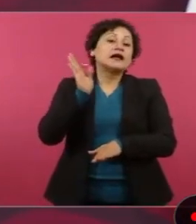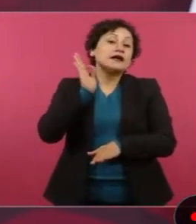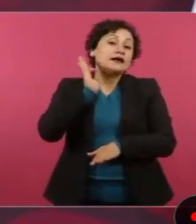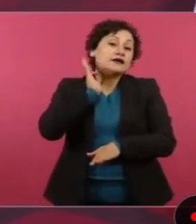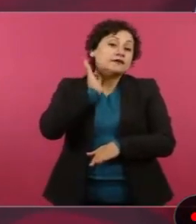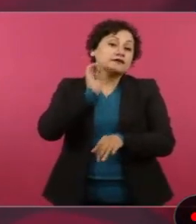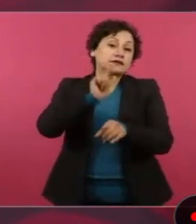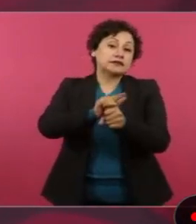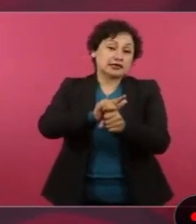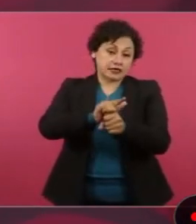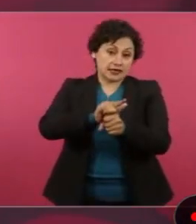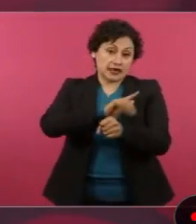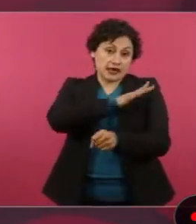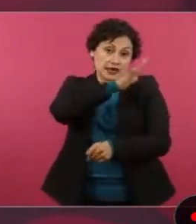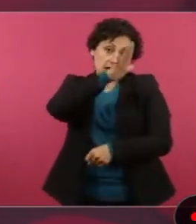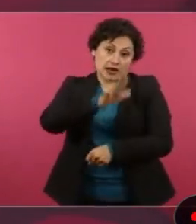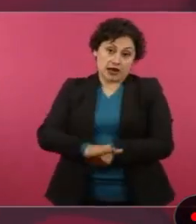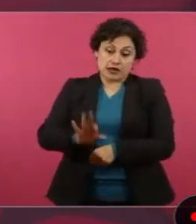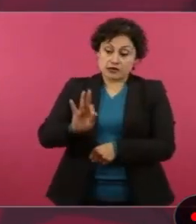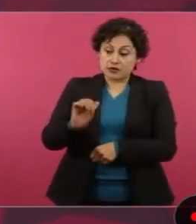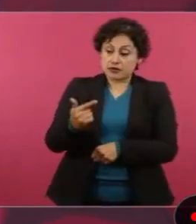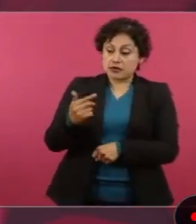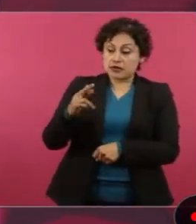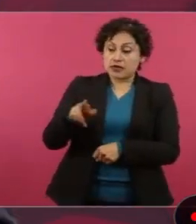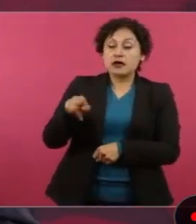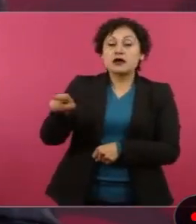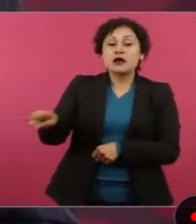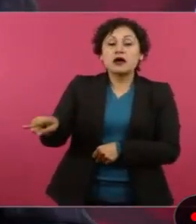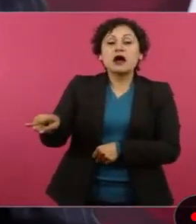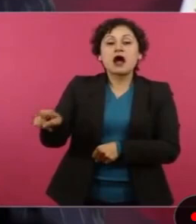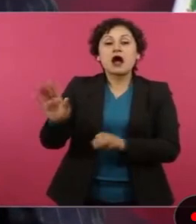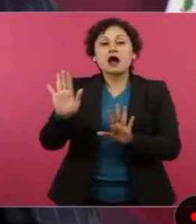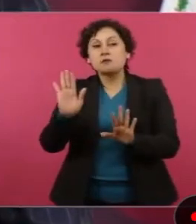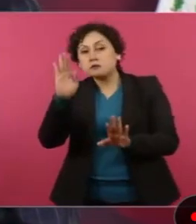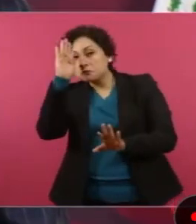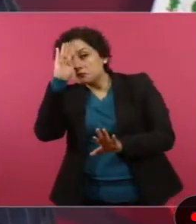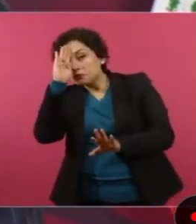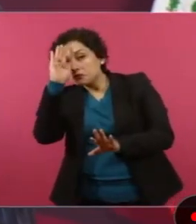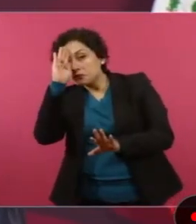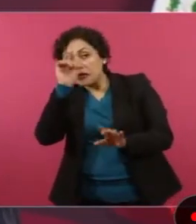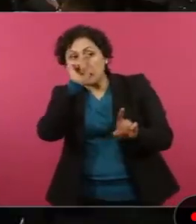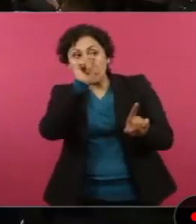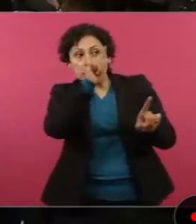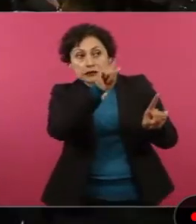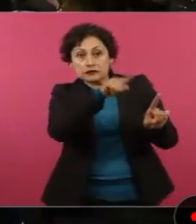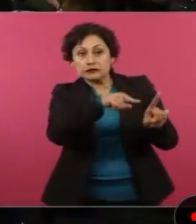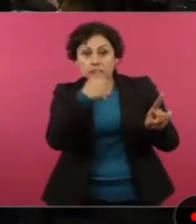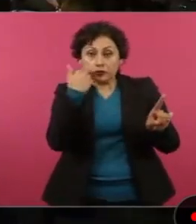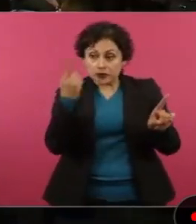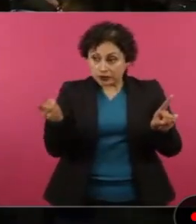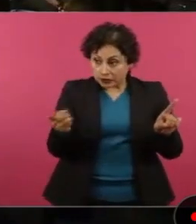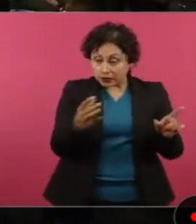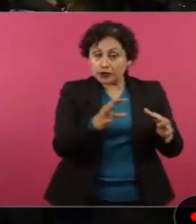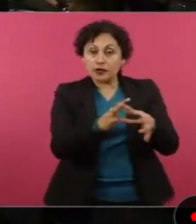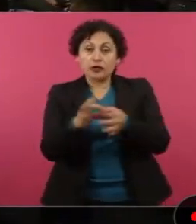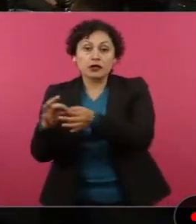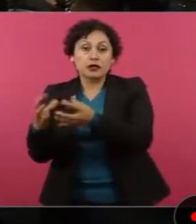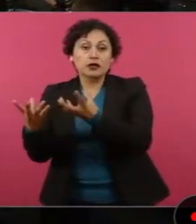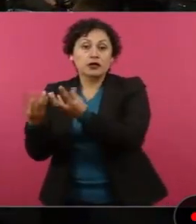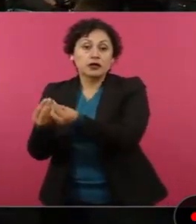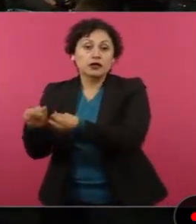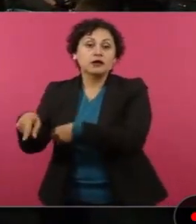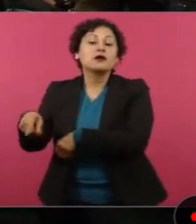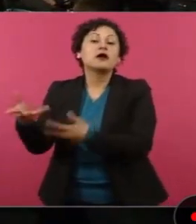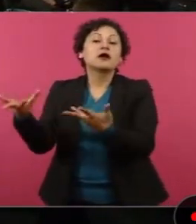el caso como lo está este pidiendo el gobernador de Jalisco con el